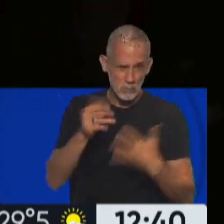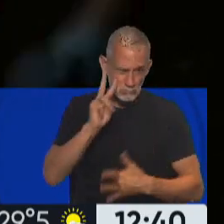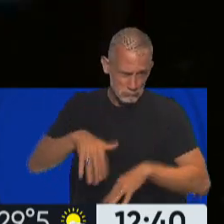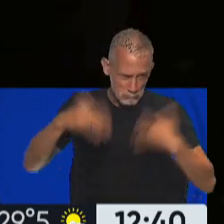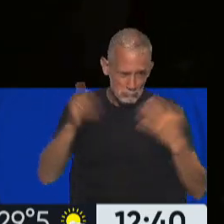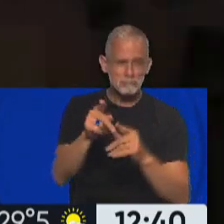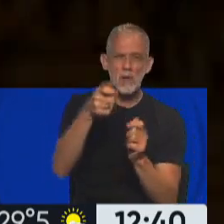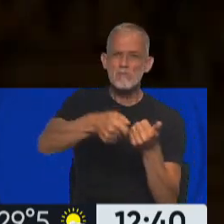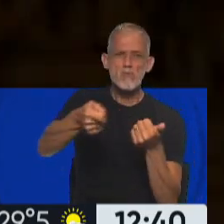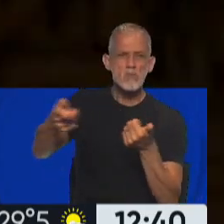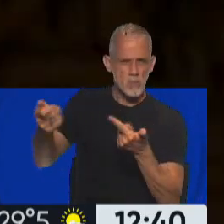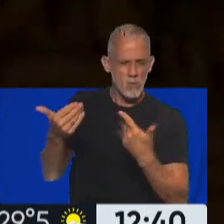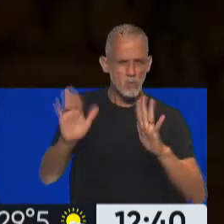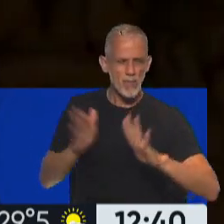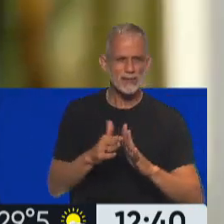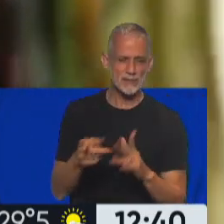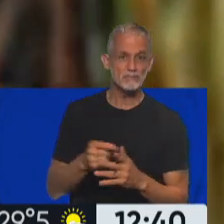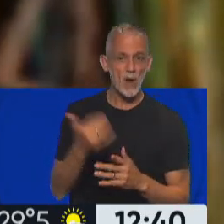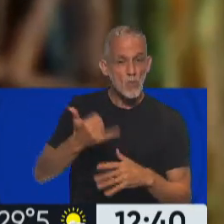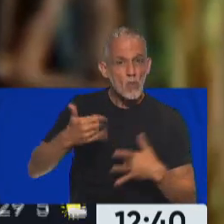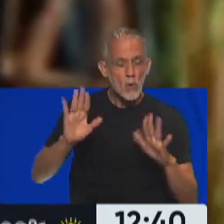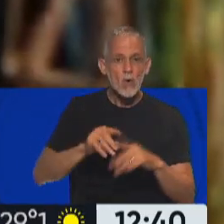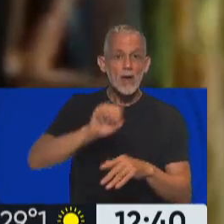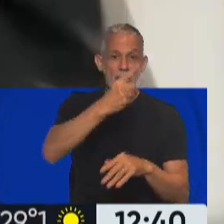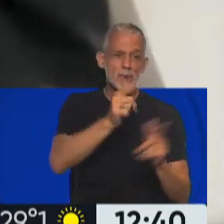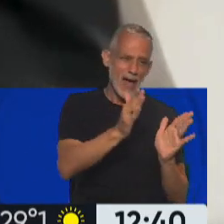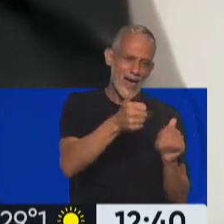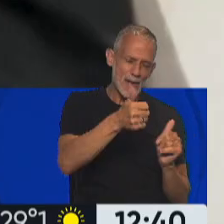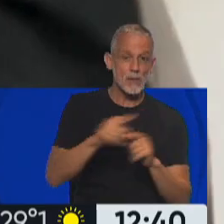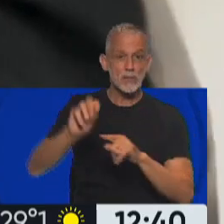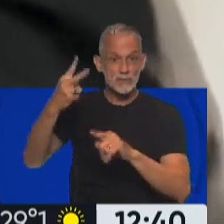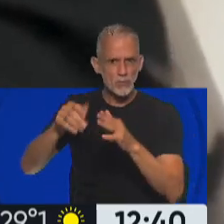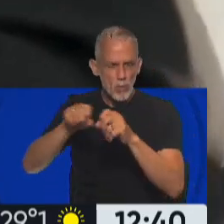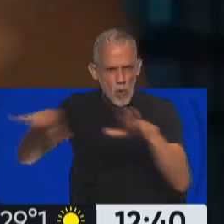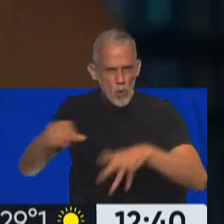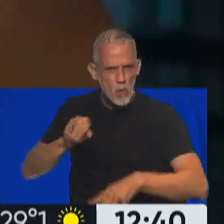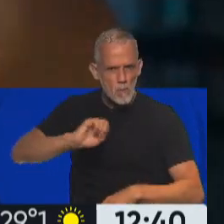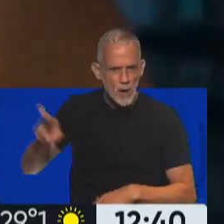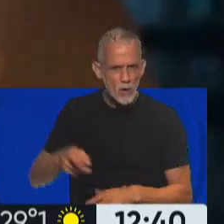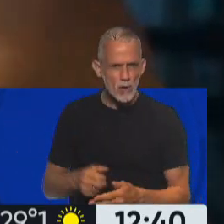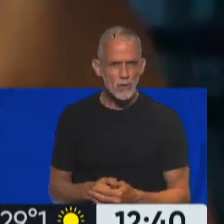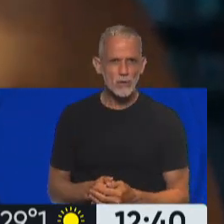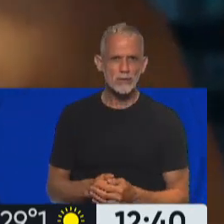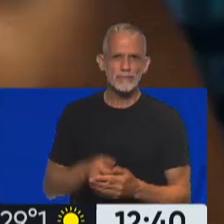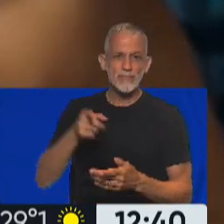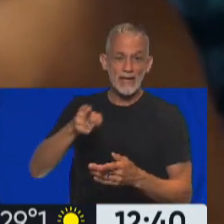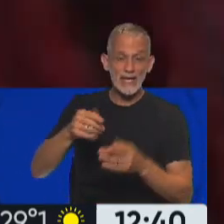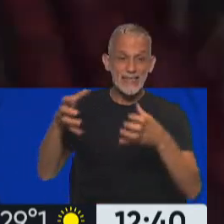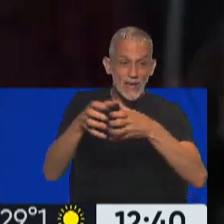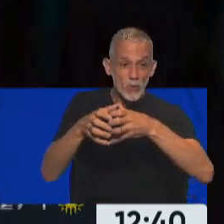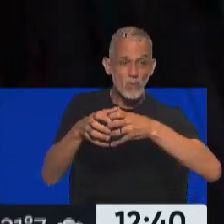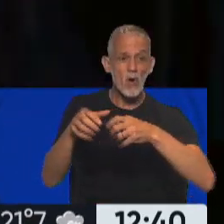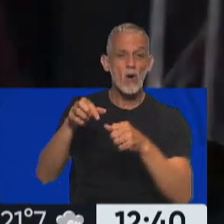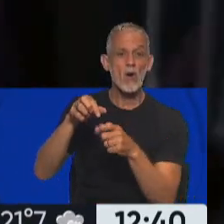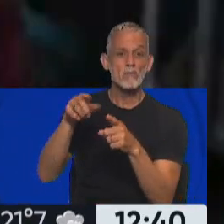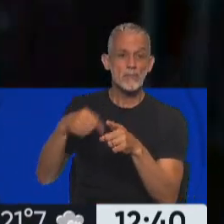momento y tienen muchísima réplica, más que la primera. Hay un éxito impensado. Pablo, no la puede creer, Pablo. Esta banda que se